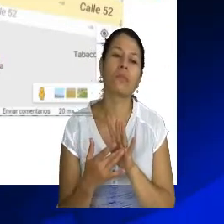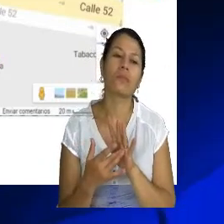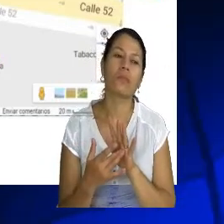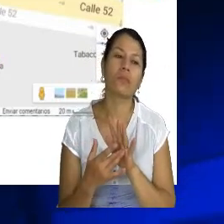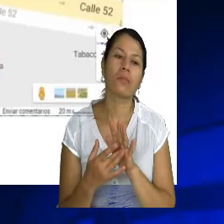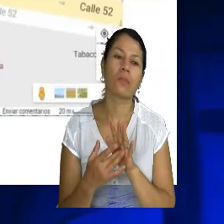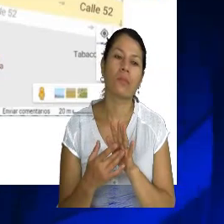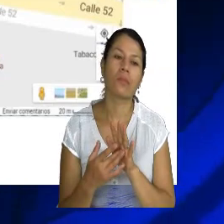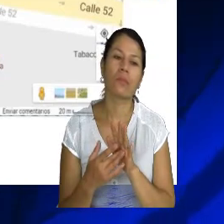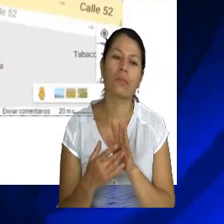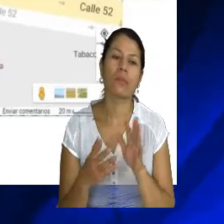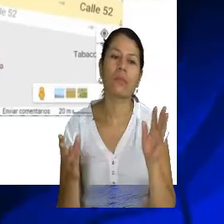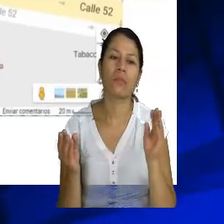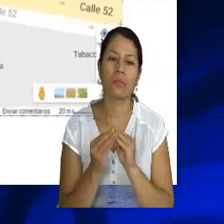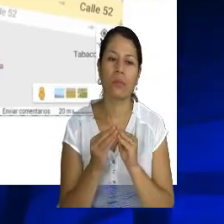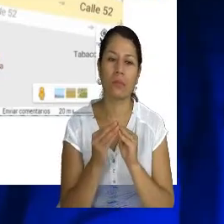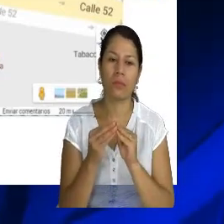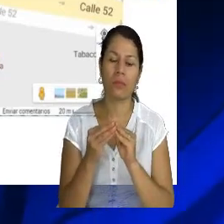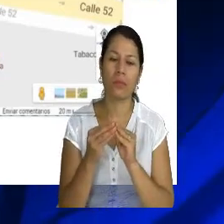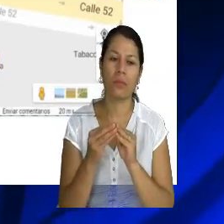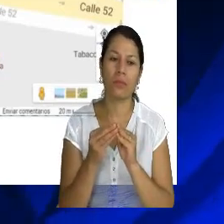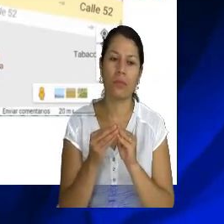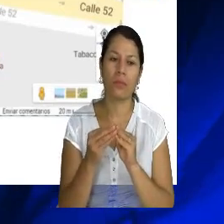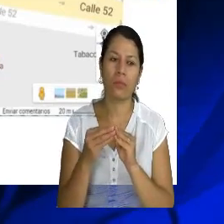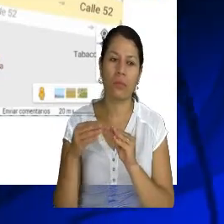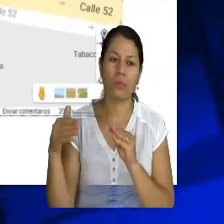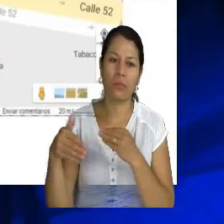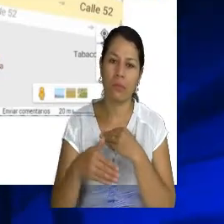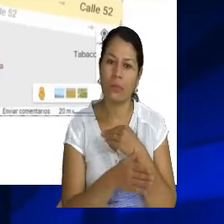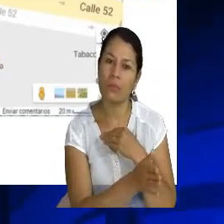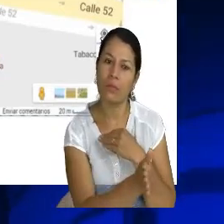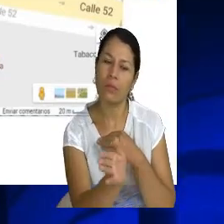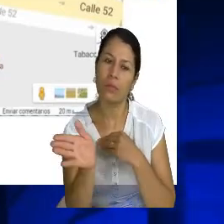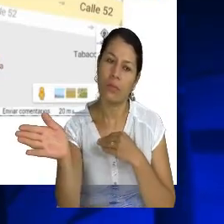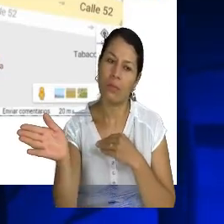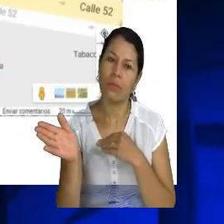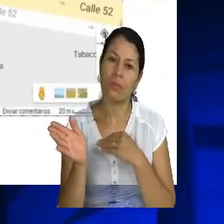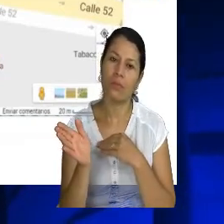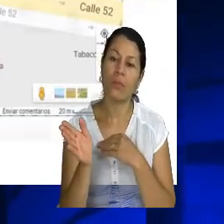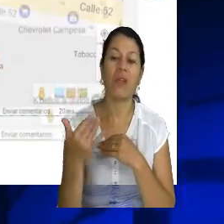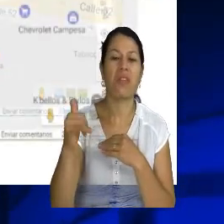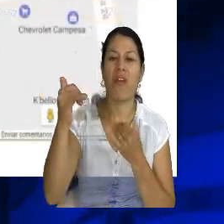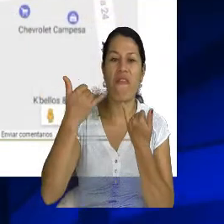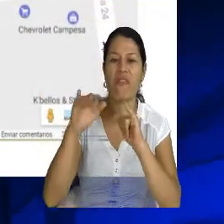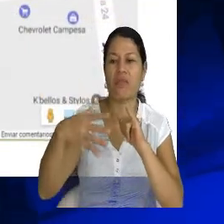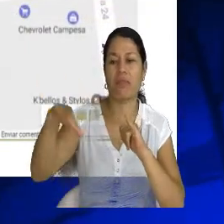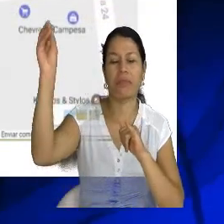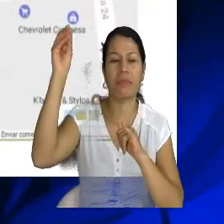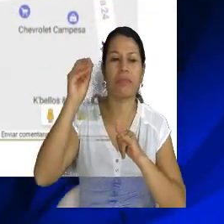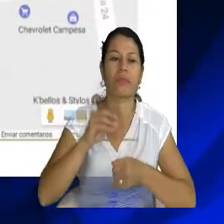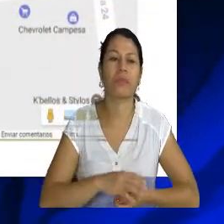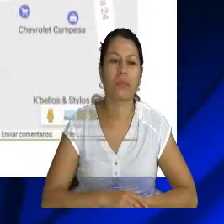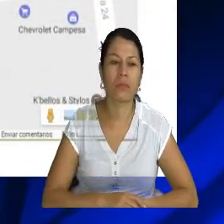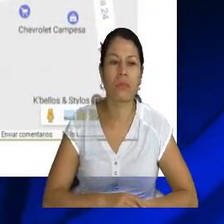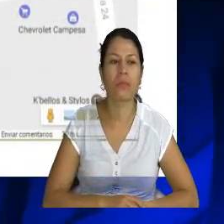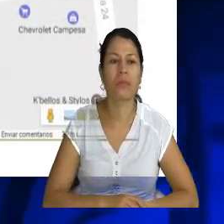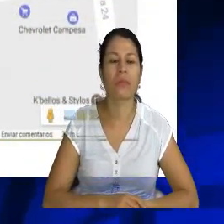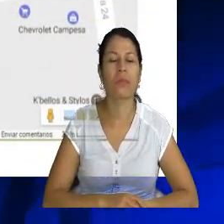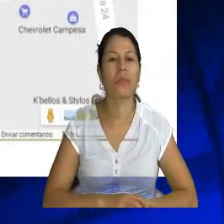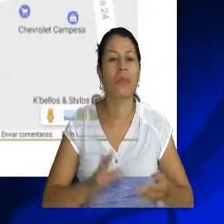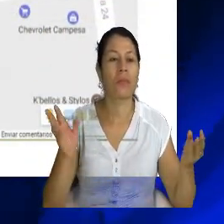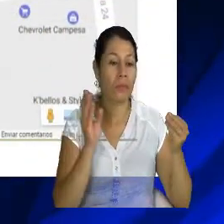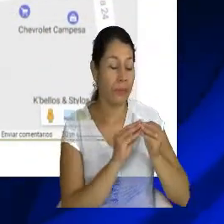como el giro a la salida de la actividad. Secretario, hay un espacio especial que también hizo mención de